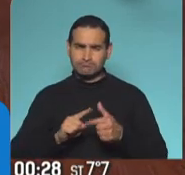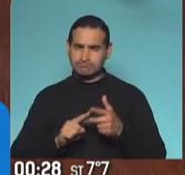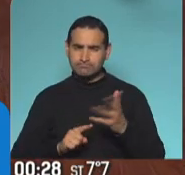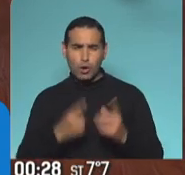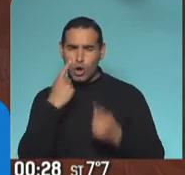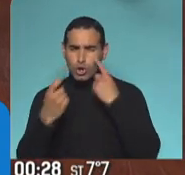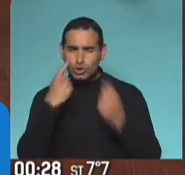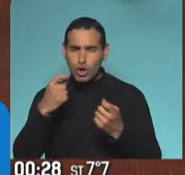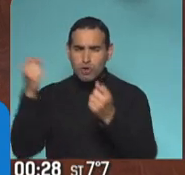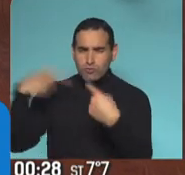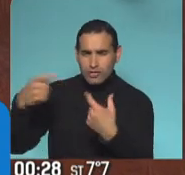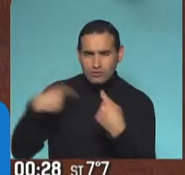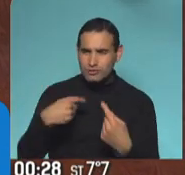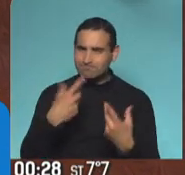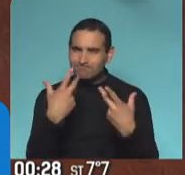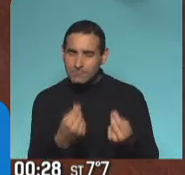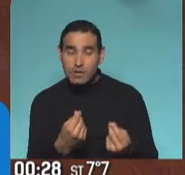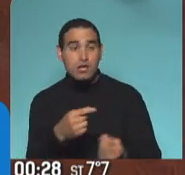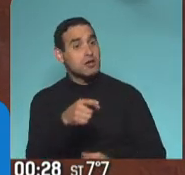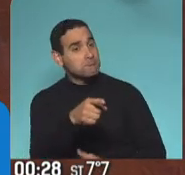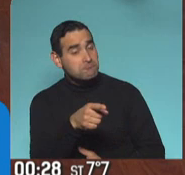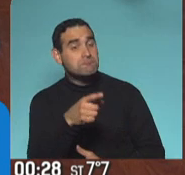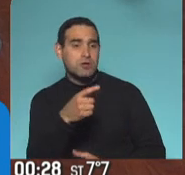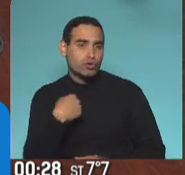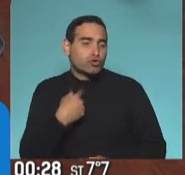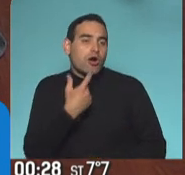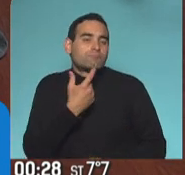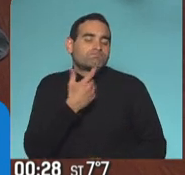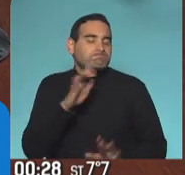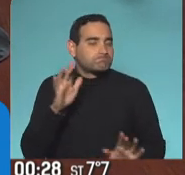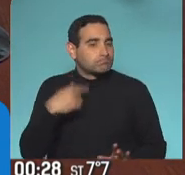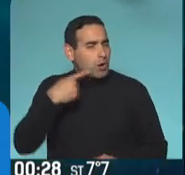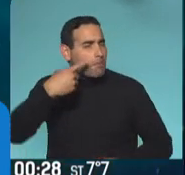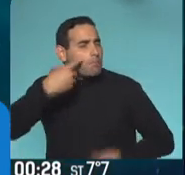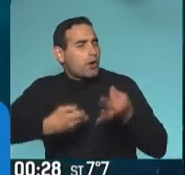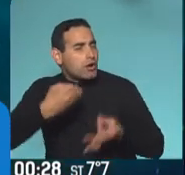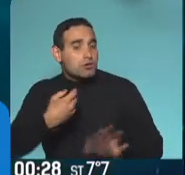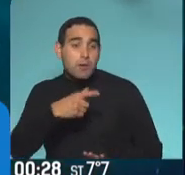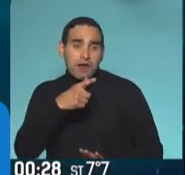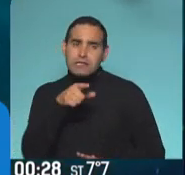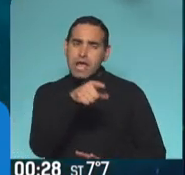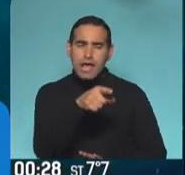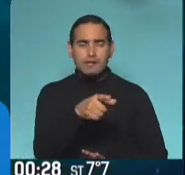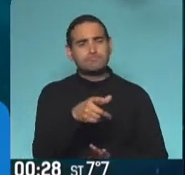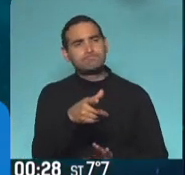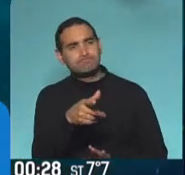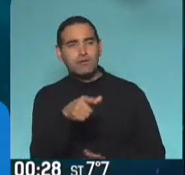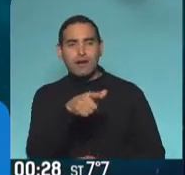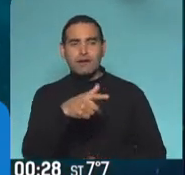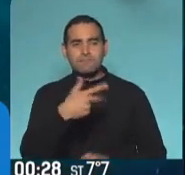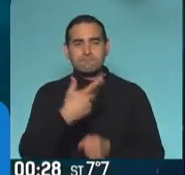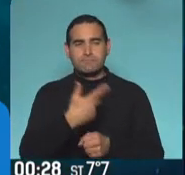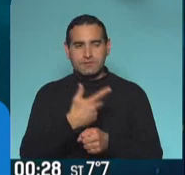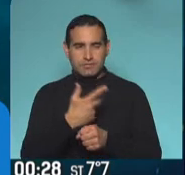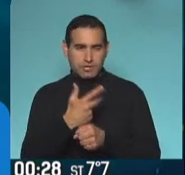control de las importaciones entonces en realidad es una especulación mía pero si yo tendría que arriesgar yo creo que él se ubicaría en una especie como de tercera vía